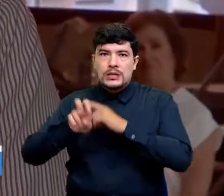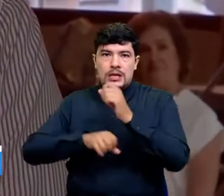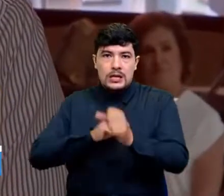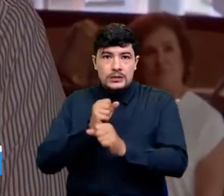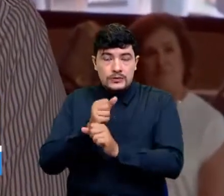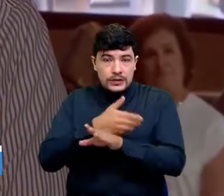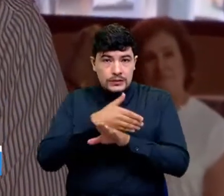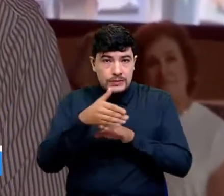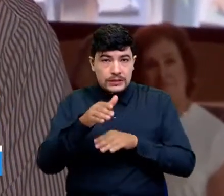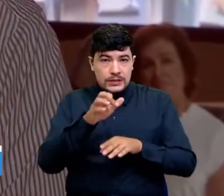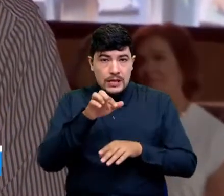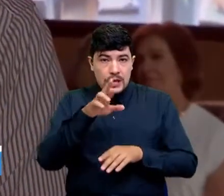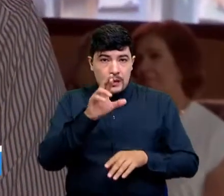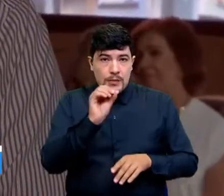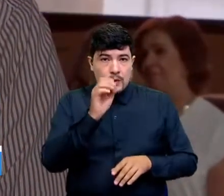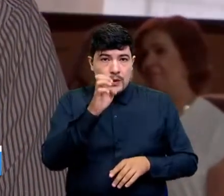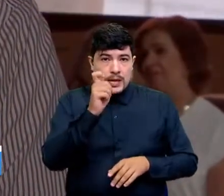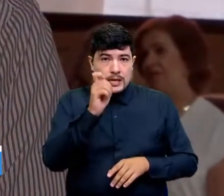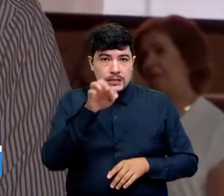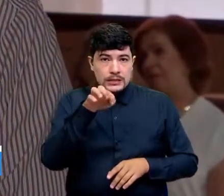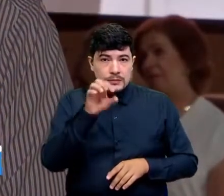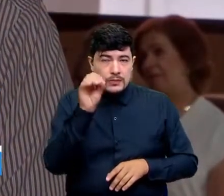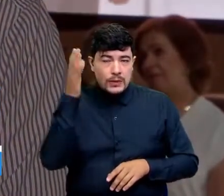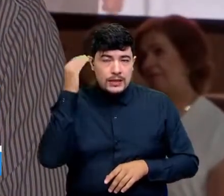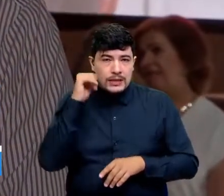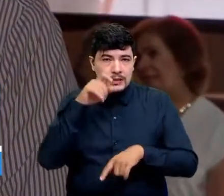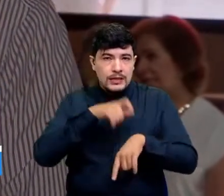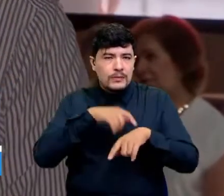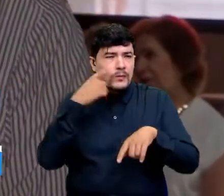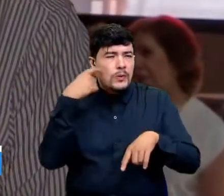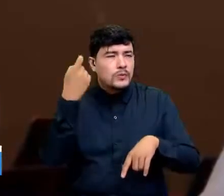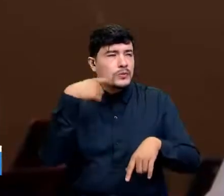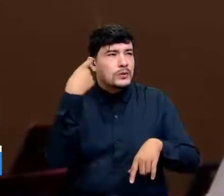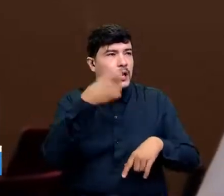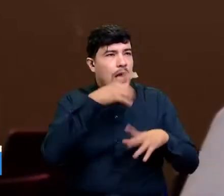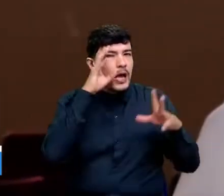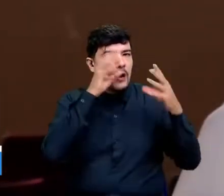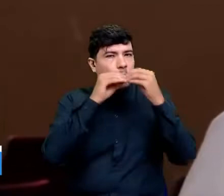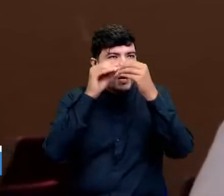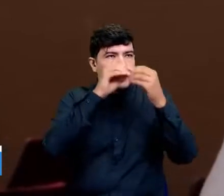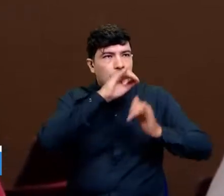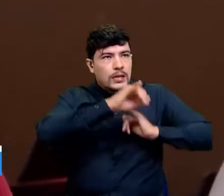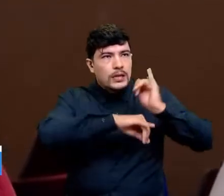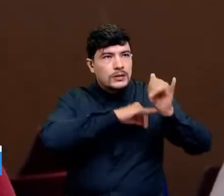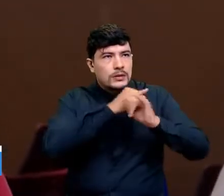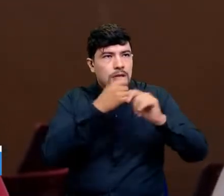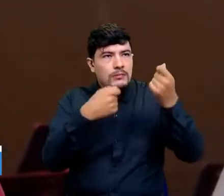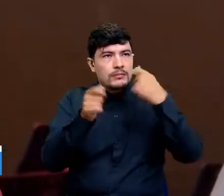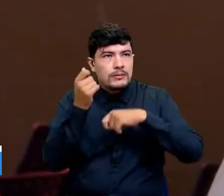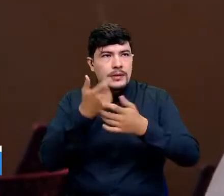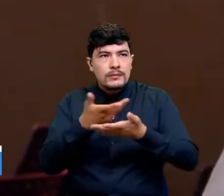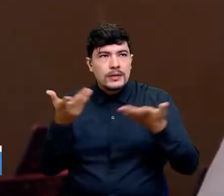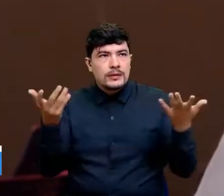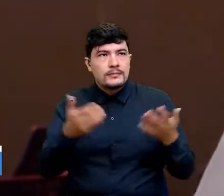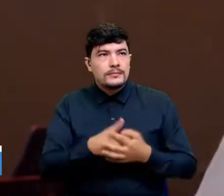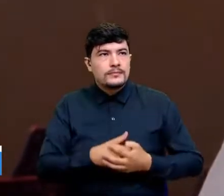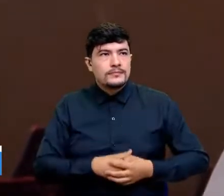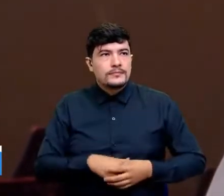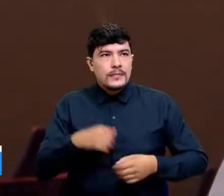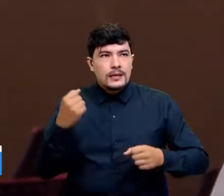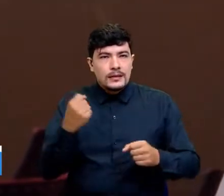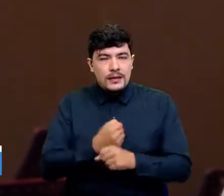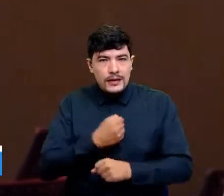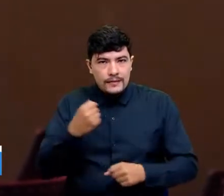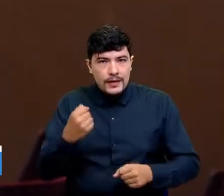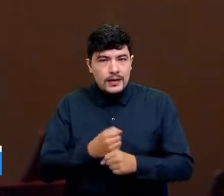ayuda de Proexpo en esa época a buscar mercados en el extranjero. Bueno, es algo como el trabajo, la